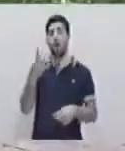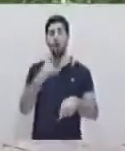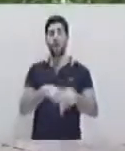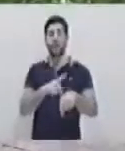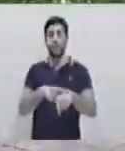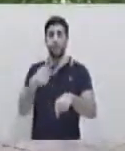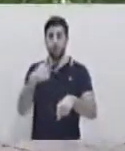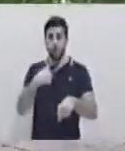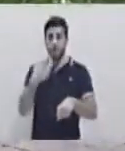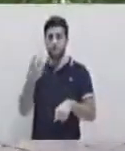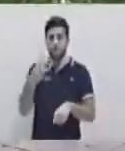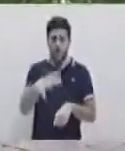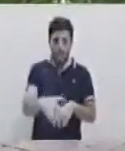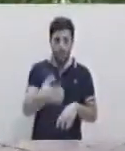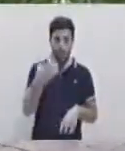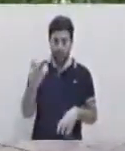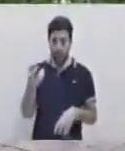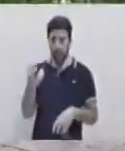tarda en recoger las pelotas